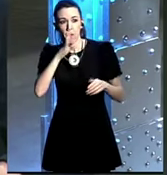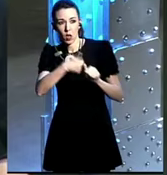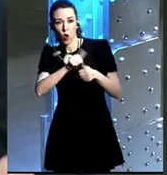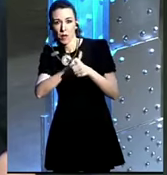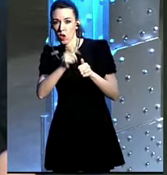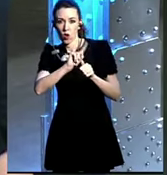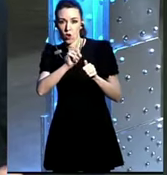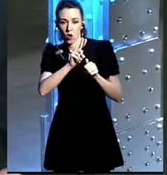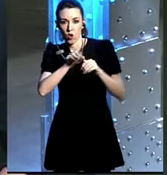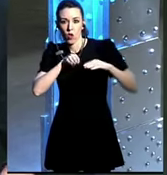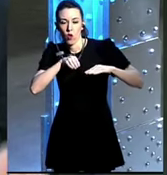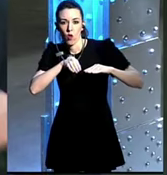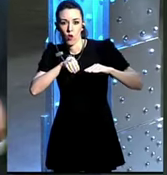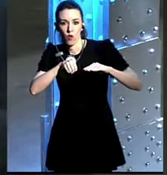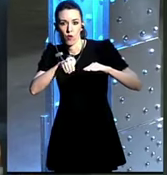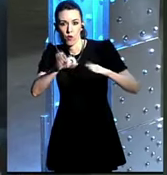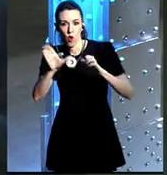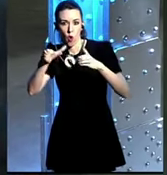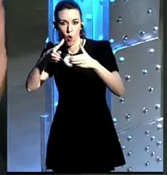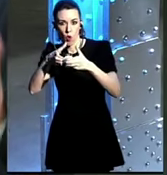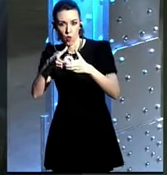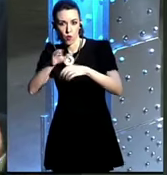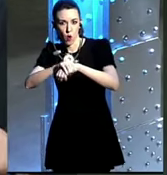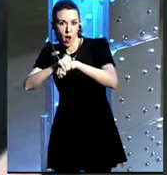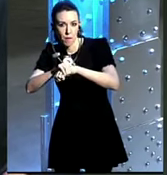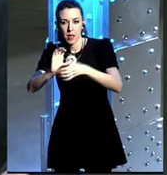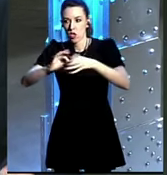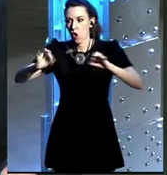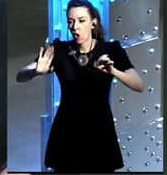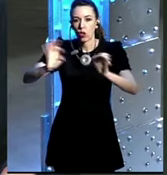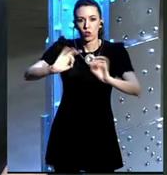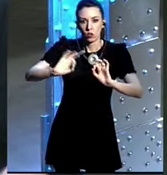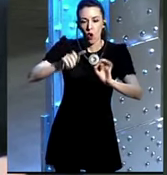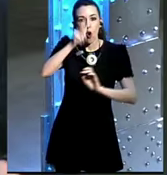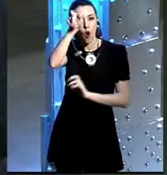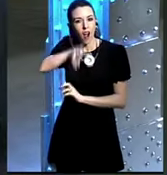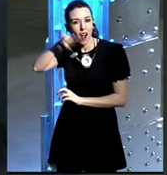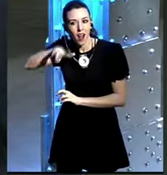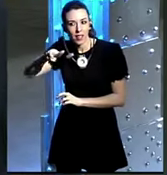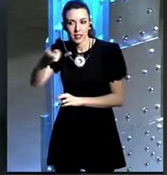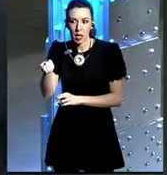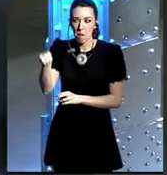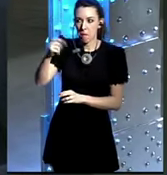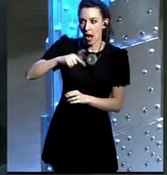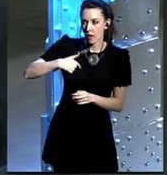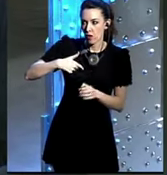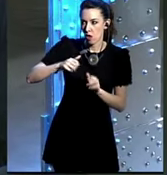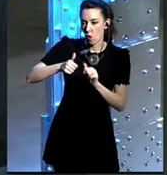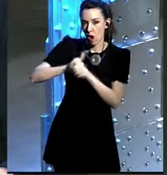sino horizontalmente en relación a su grupo de amigos o a la gente que se parece a